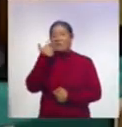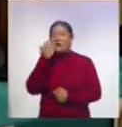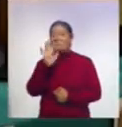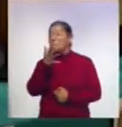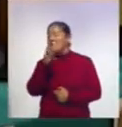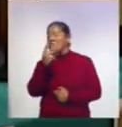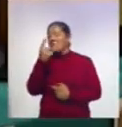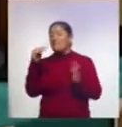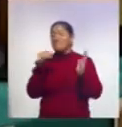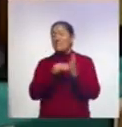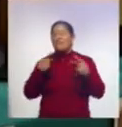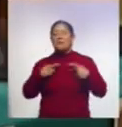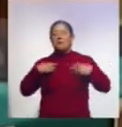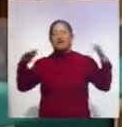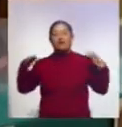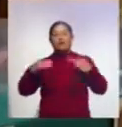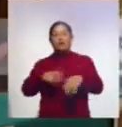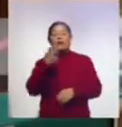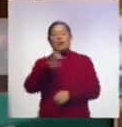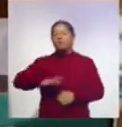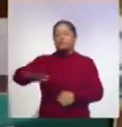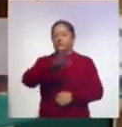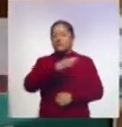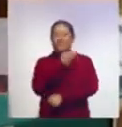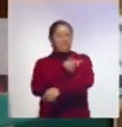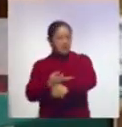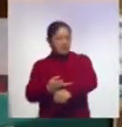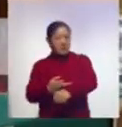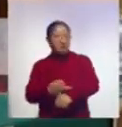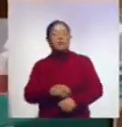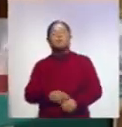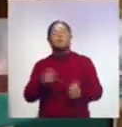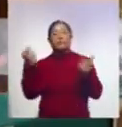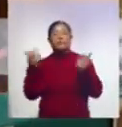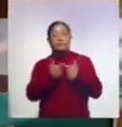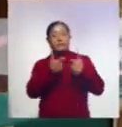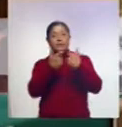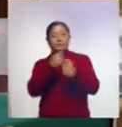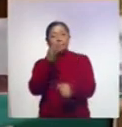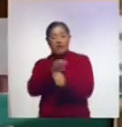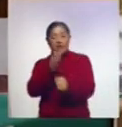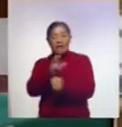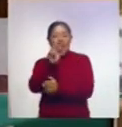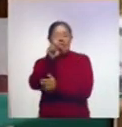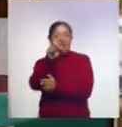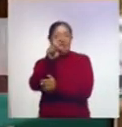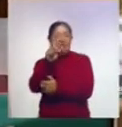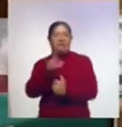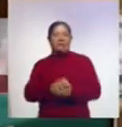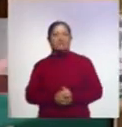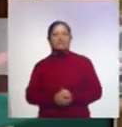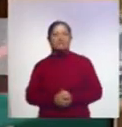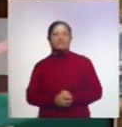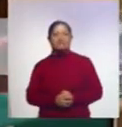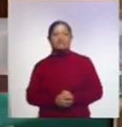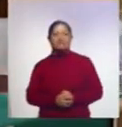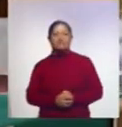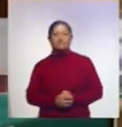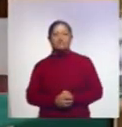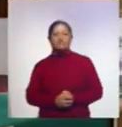evento totalmente familiar, un evento que tendrá un costo de acceso por esta ocasión de 30 pesos,